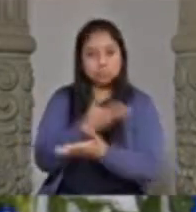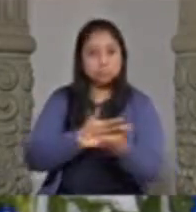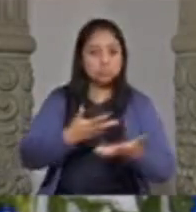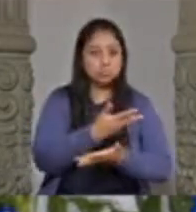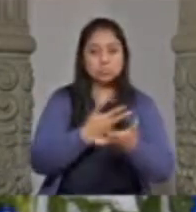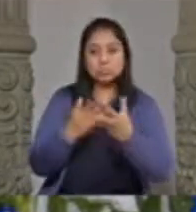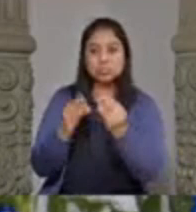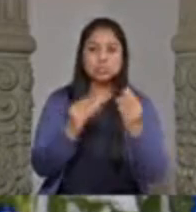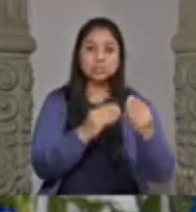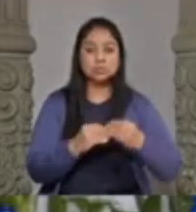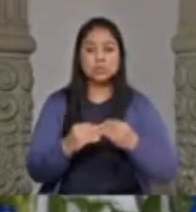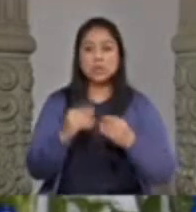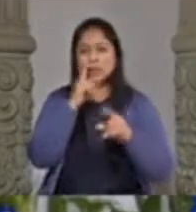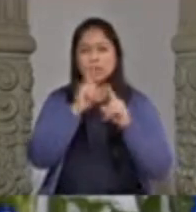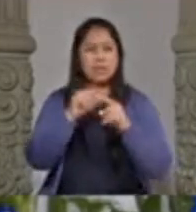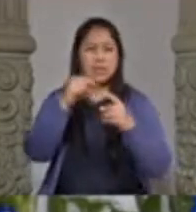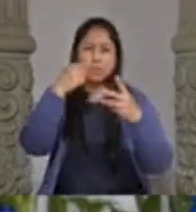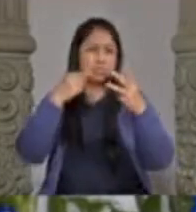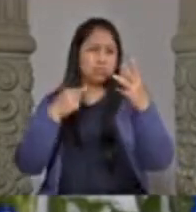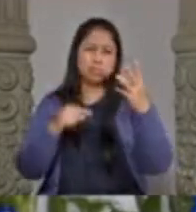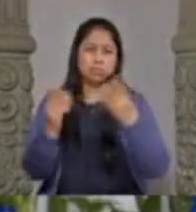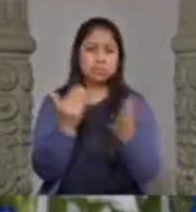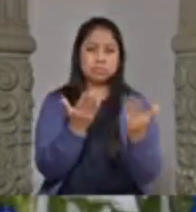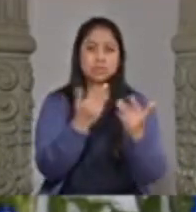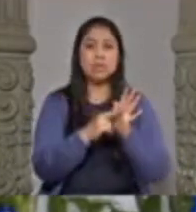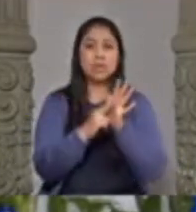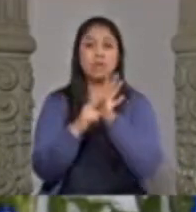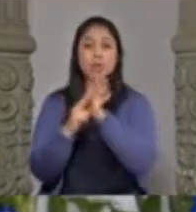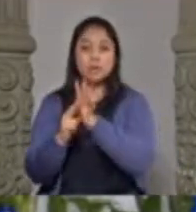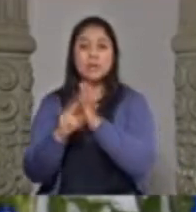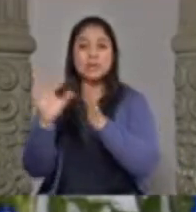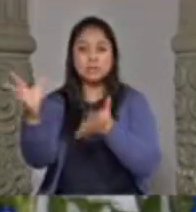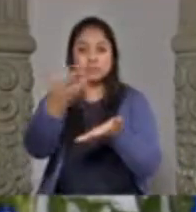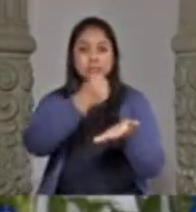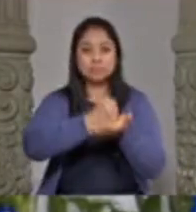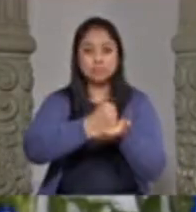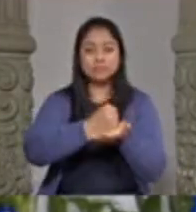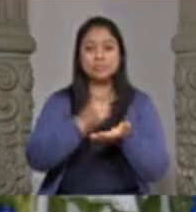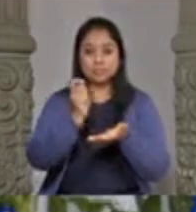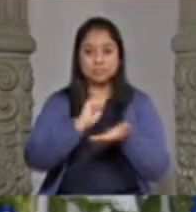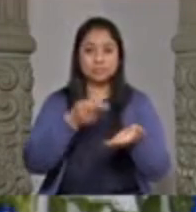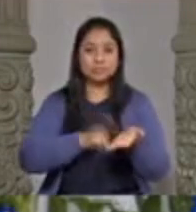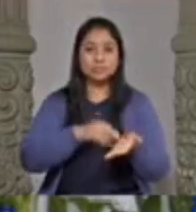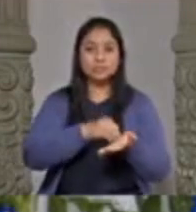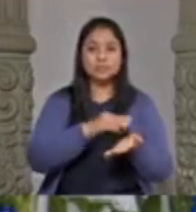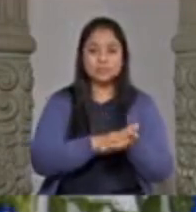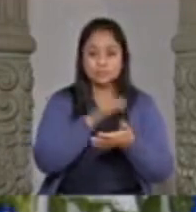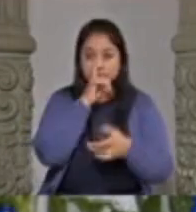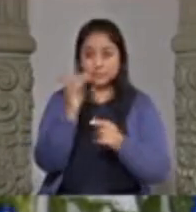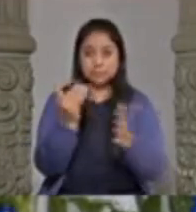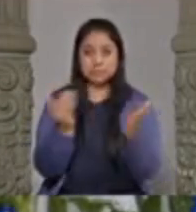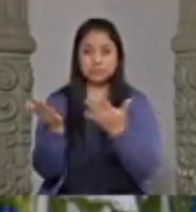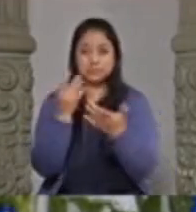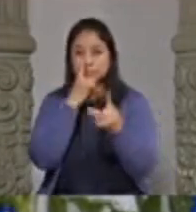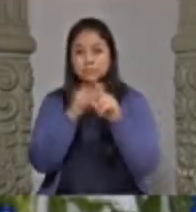hablando. Y habrán muchísimas recomendaciones que estaremos recibiendo a través de las páginas, de la